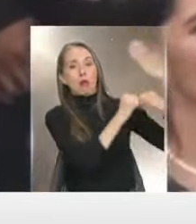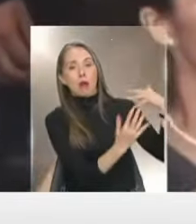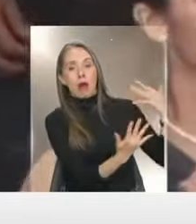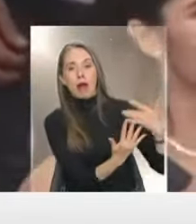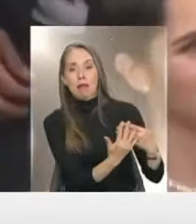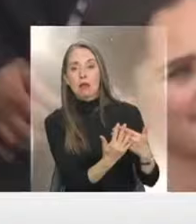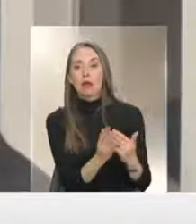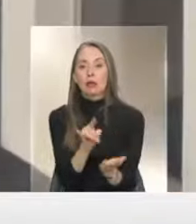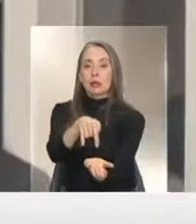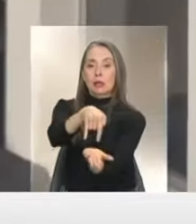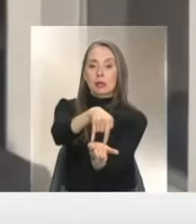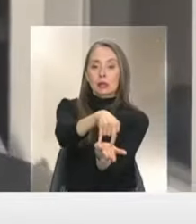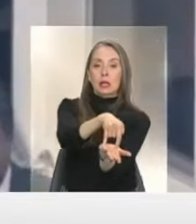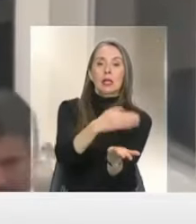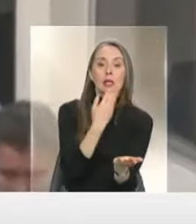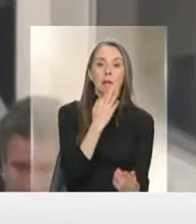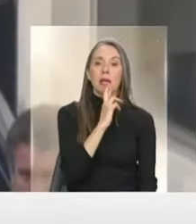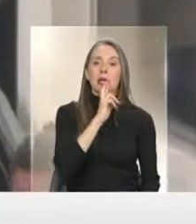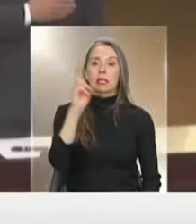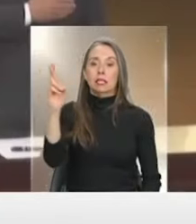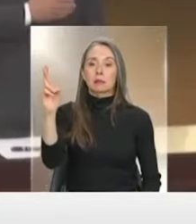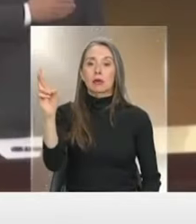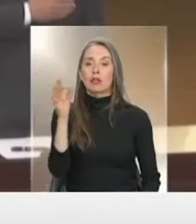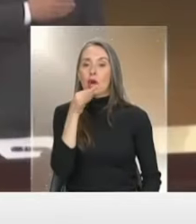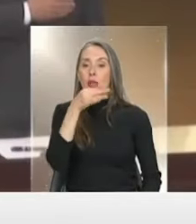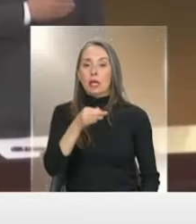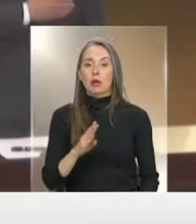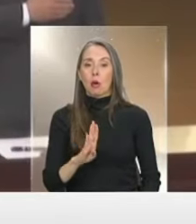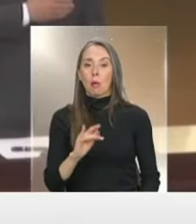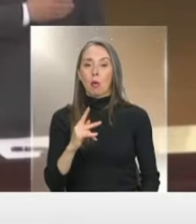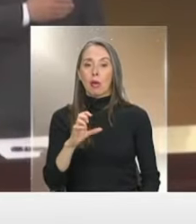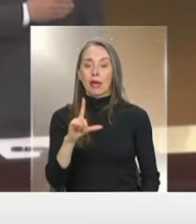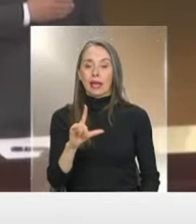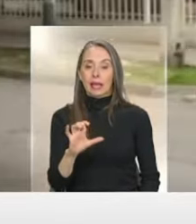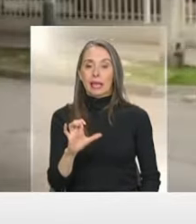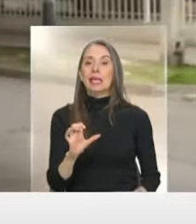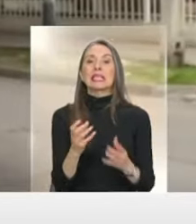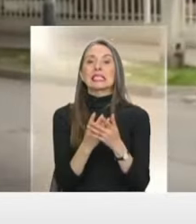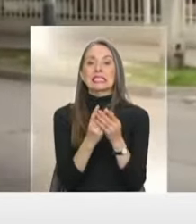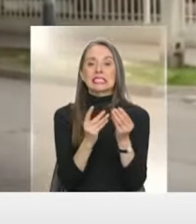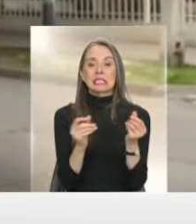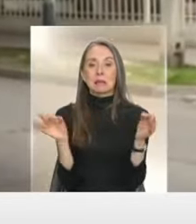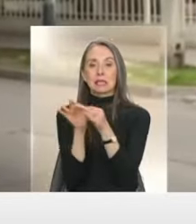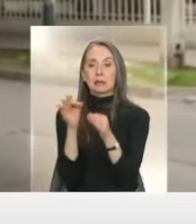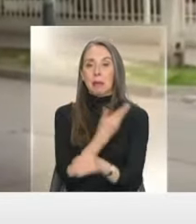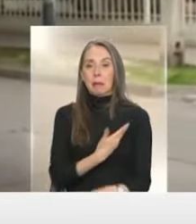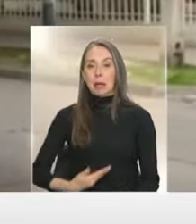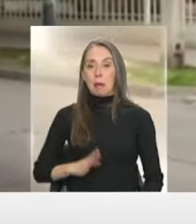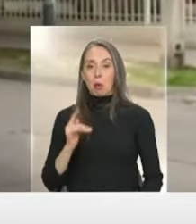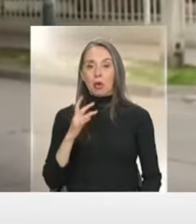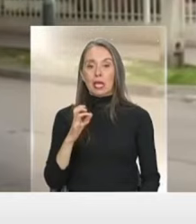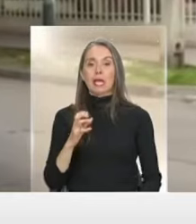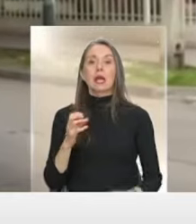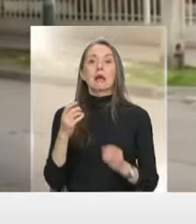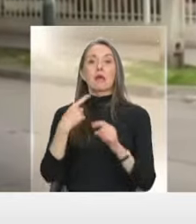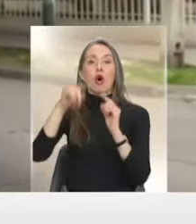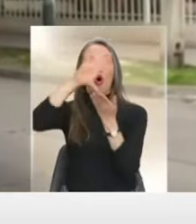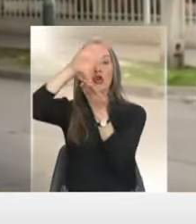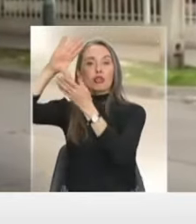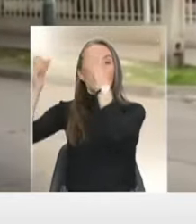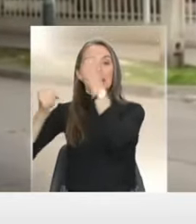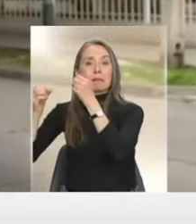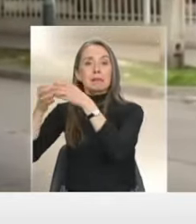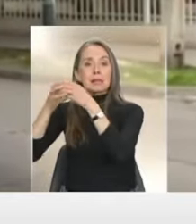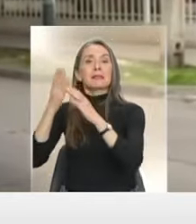Desde el Congreso también hubo respuesta a las palabras de Bukele. Es muy simple la explicación, presidente Bukele. Es la llegada de las transnacionales del